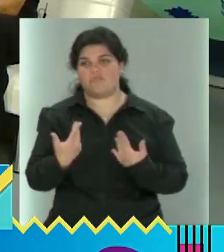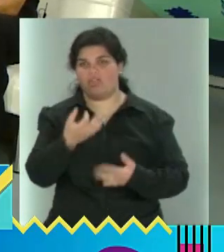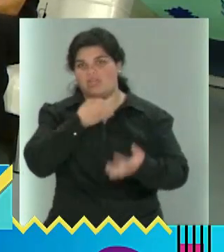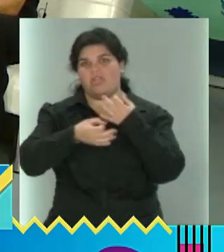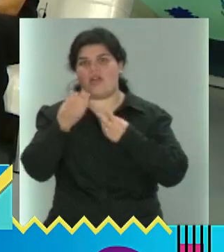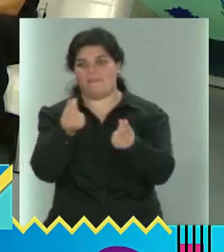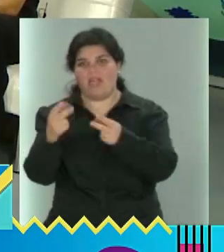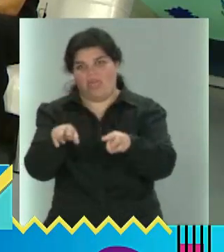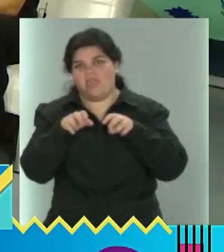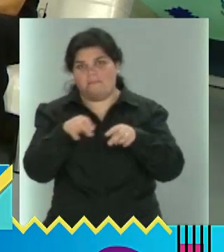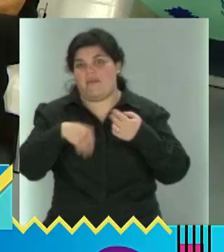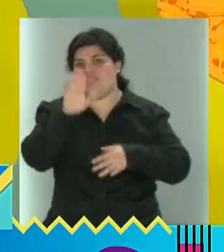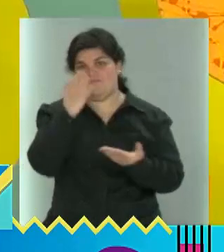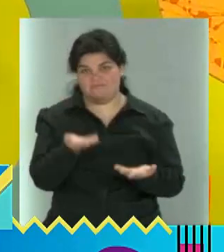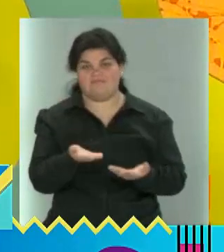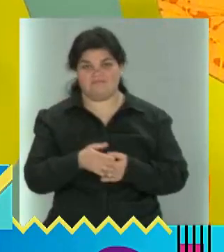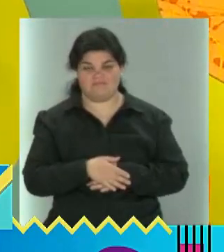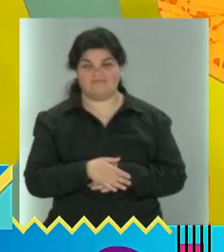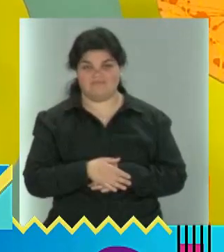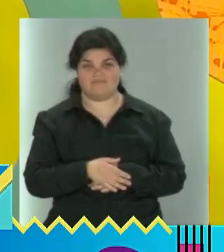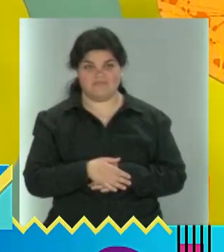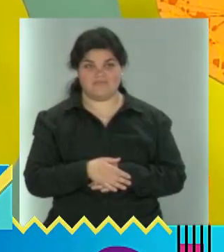No venden las películas. No venden. El arte marcial